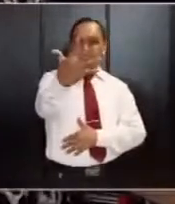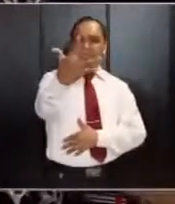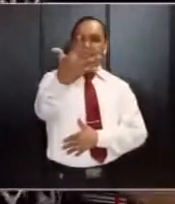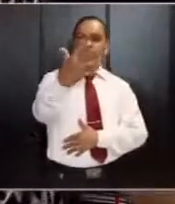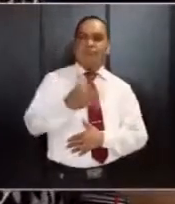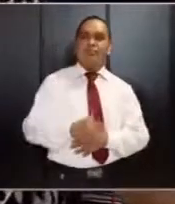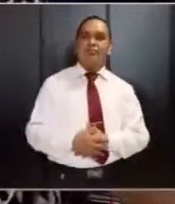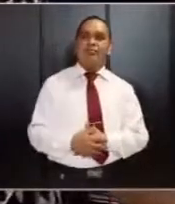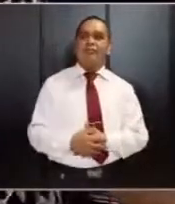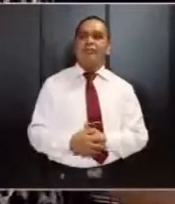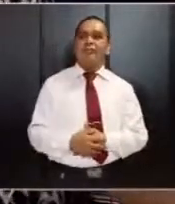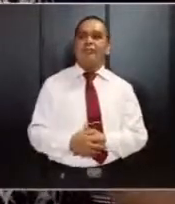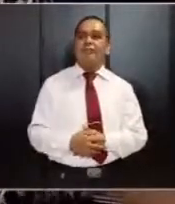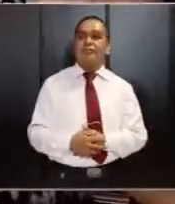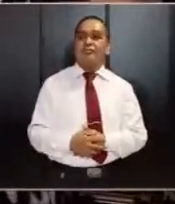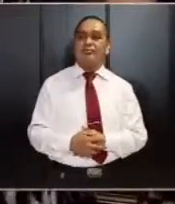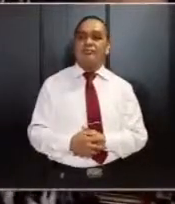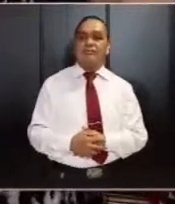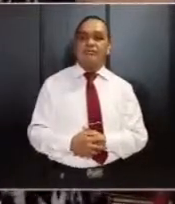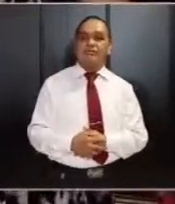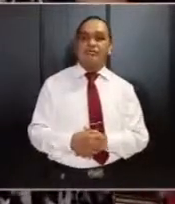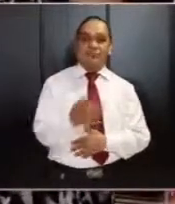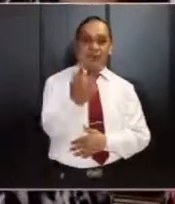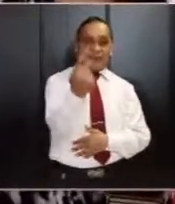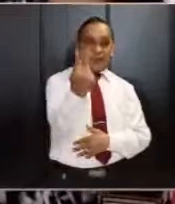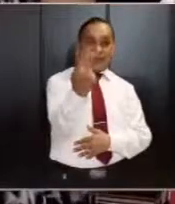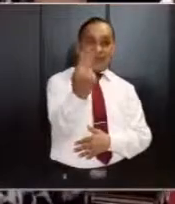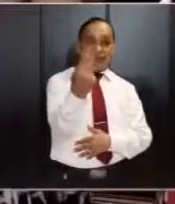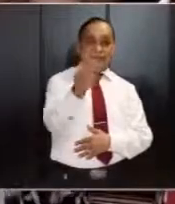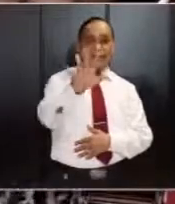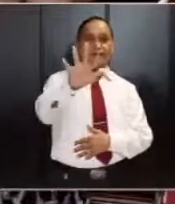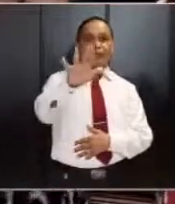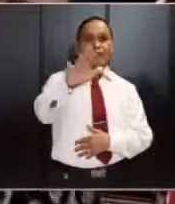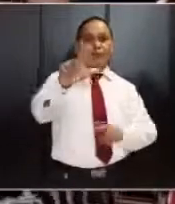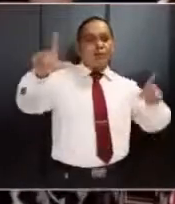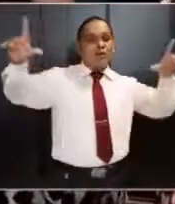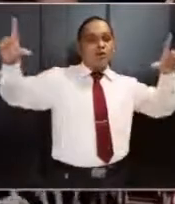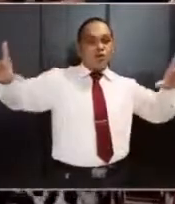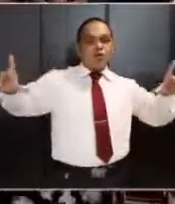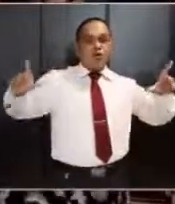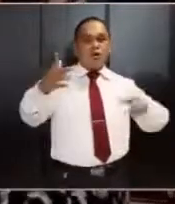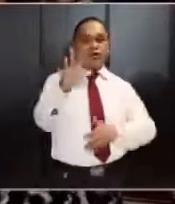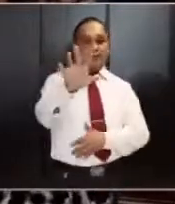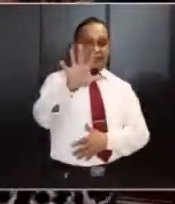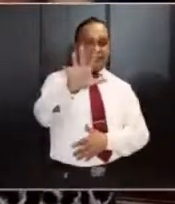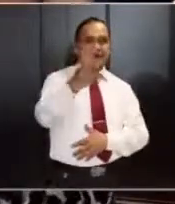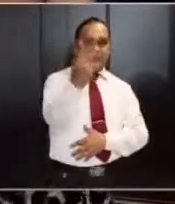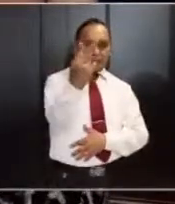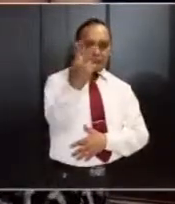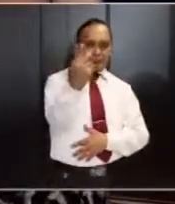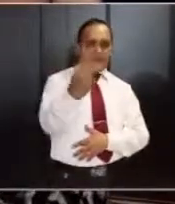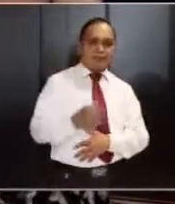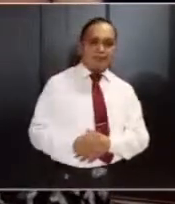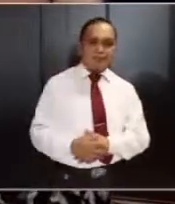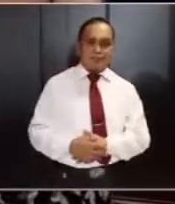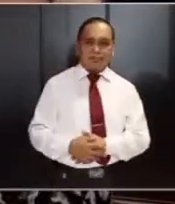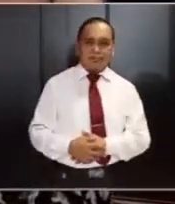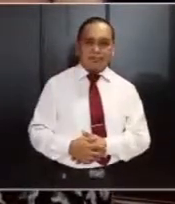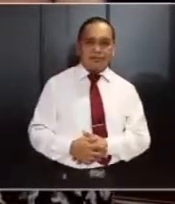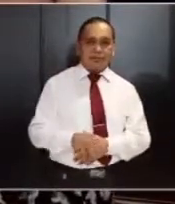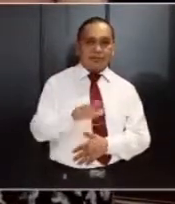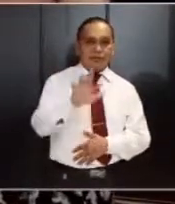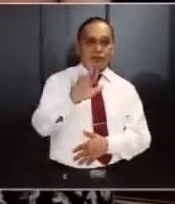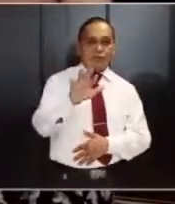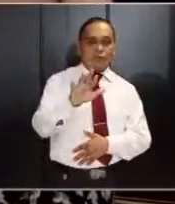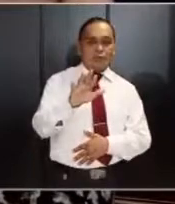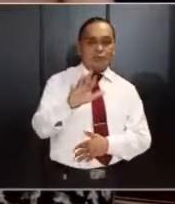7,405. Muy bien. No dice de dónde. Pantalla de 50 pulgadas. Ah, son 5 televisiones, ¿eh? 50